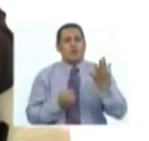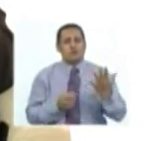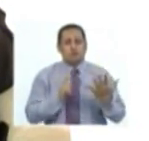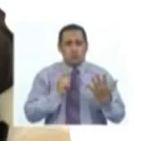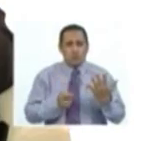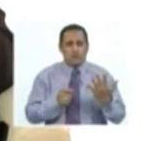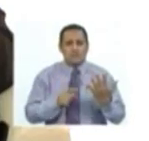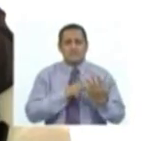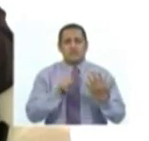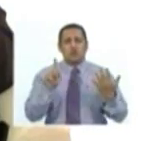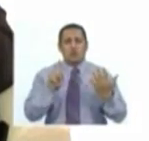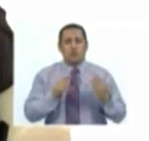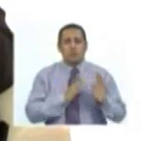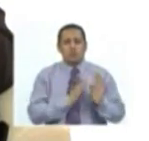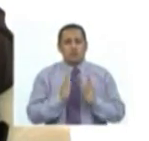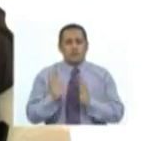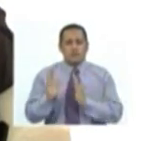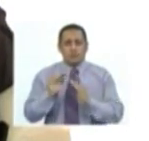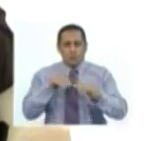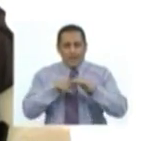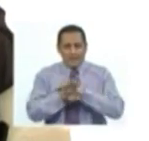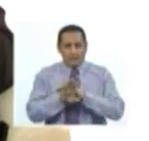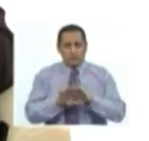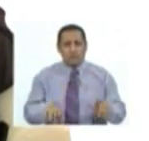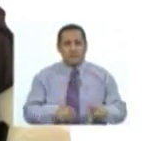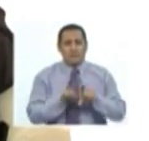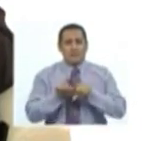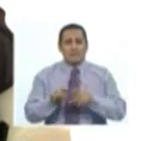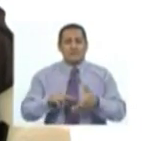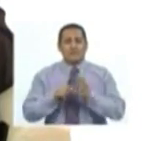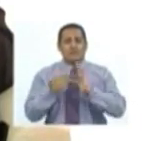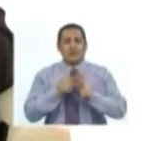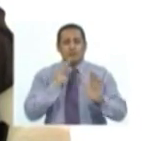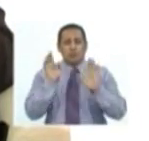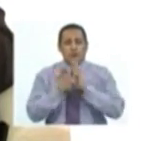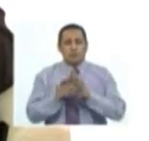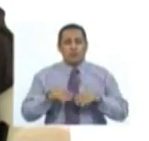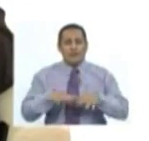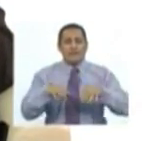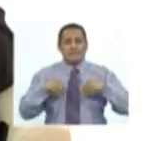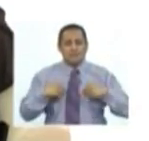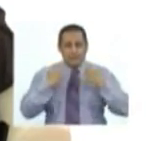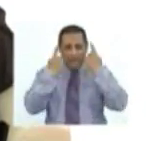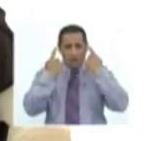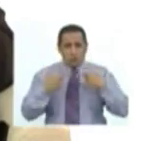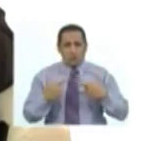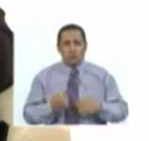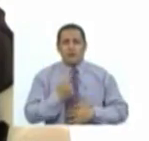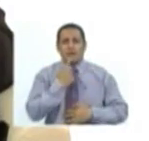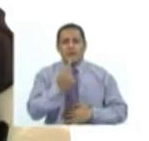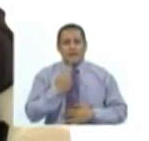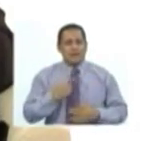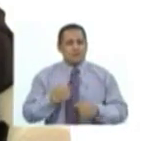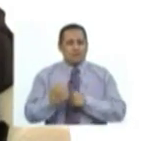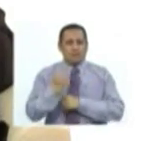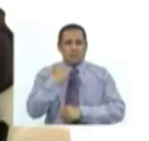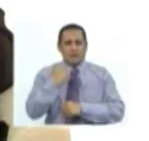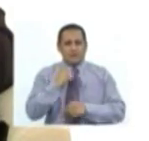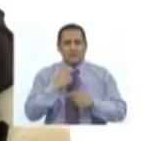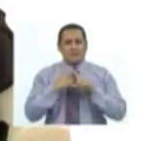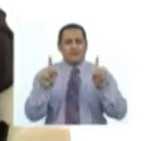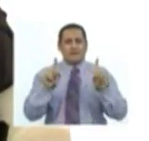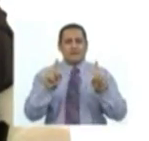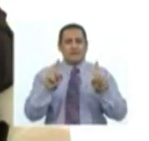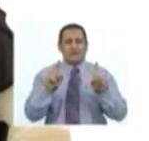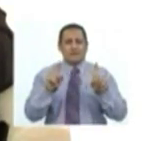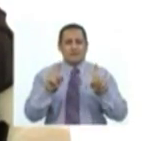hay un procedimiento implícito, y es que la toma de decisión es radicalmente